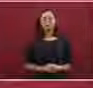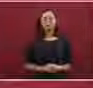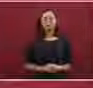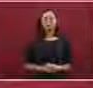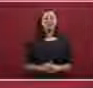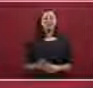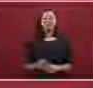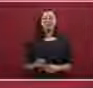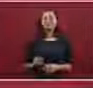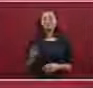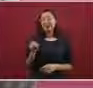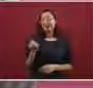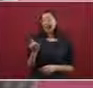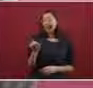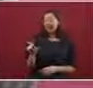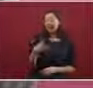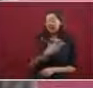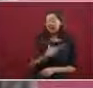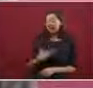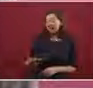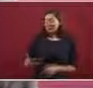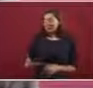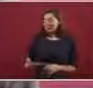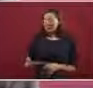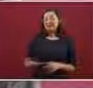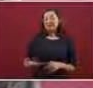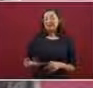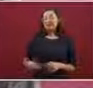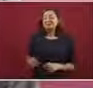destello, ¿no?, en un cielo oscuro,